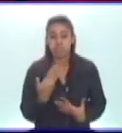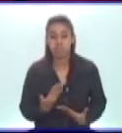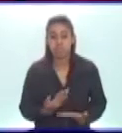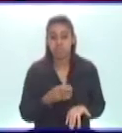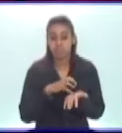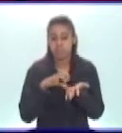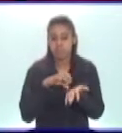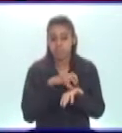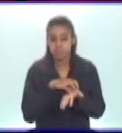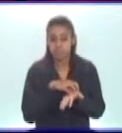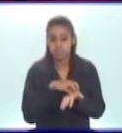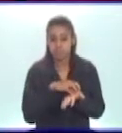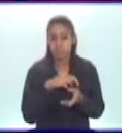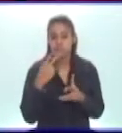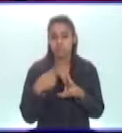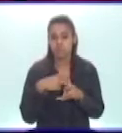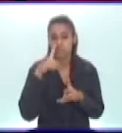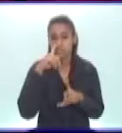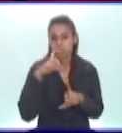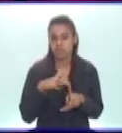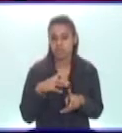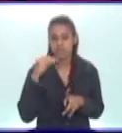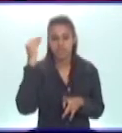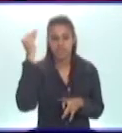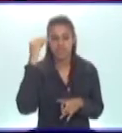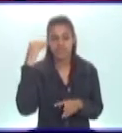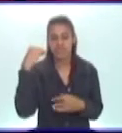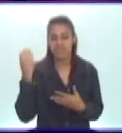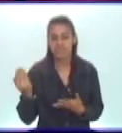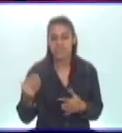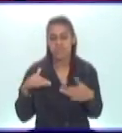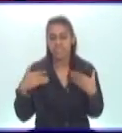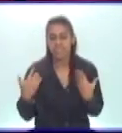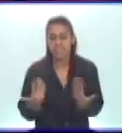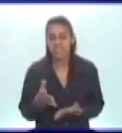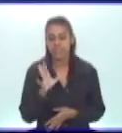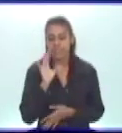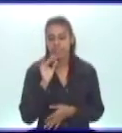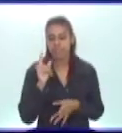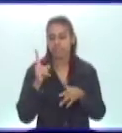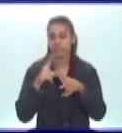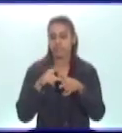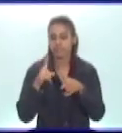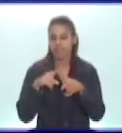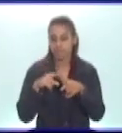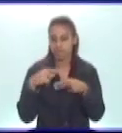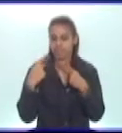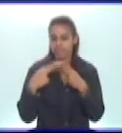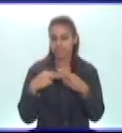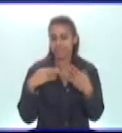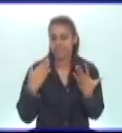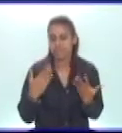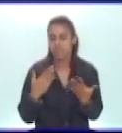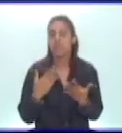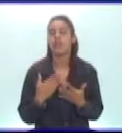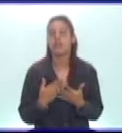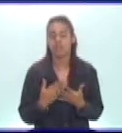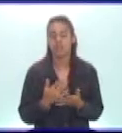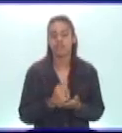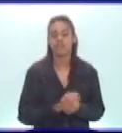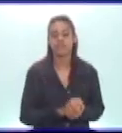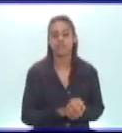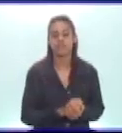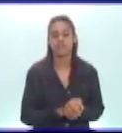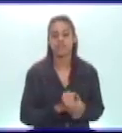momento, para que nuestro niño esté ubicado y sepa sobre qué tema y qué tarea vamos a completar en este tiempo.